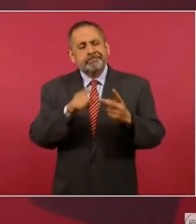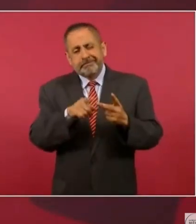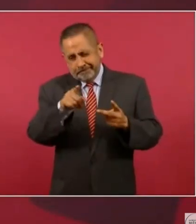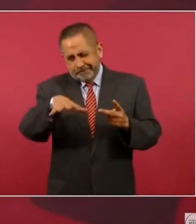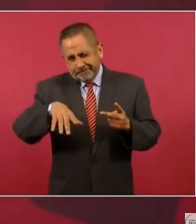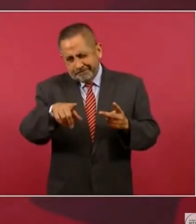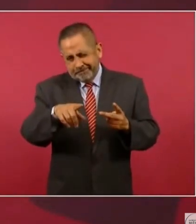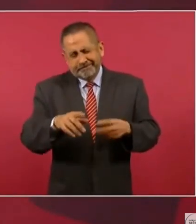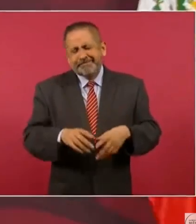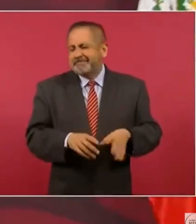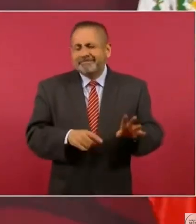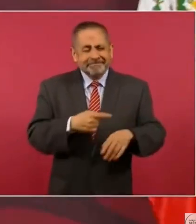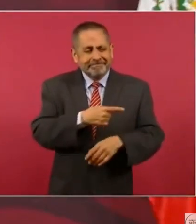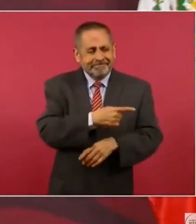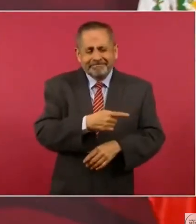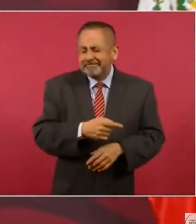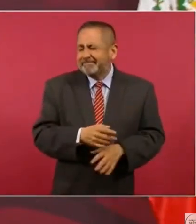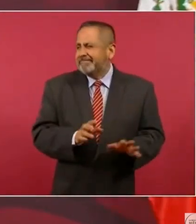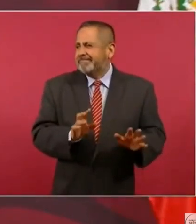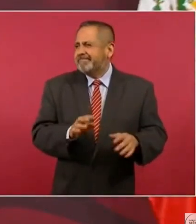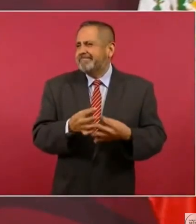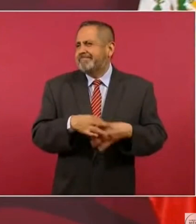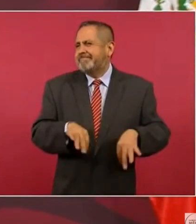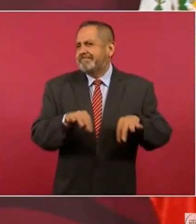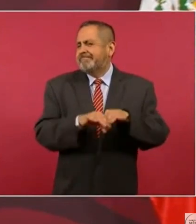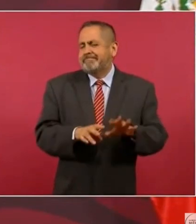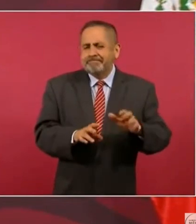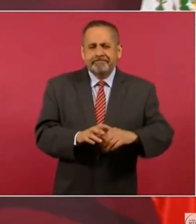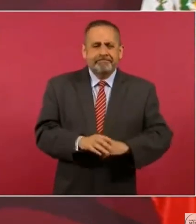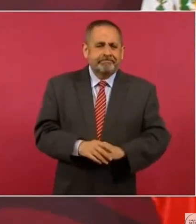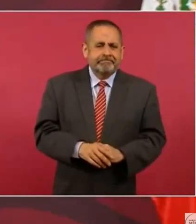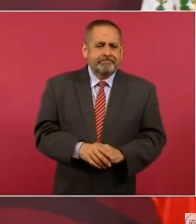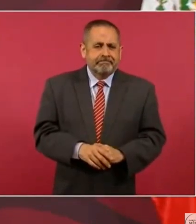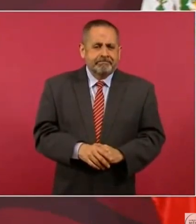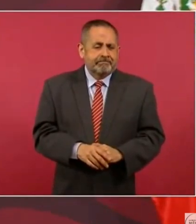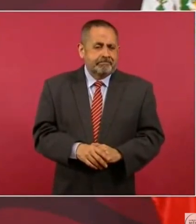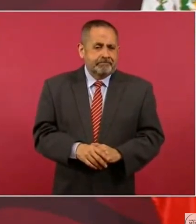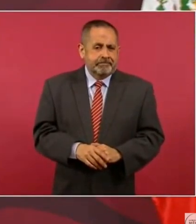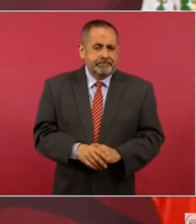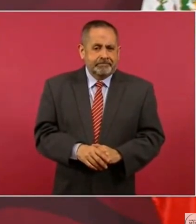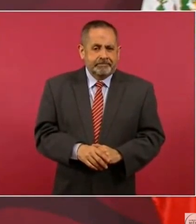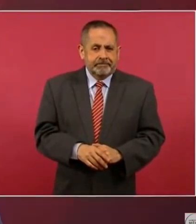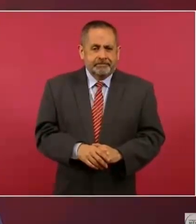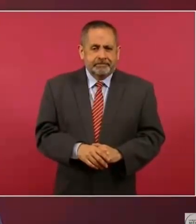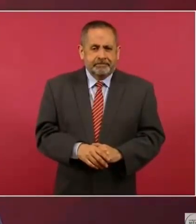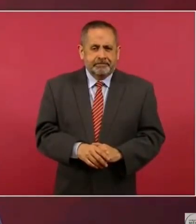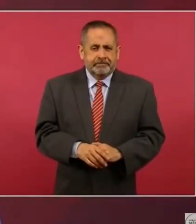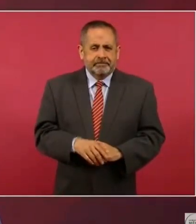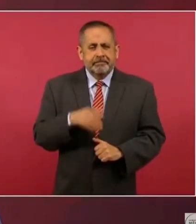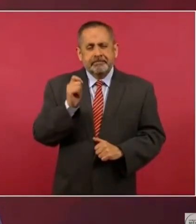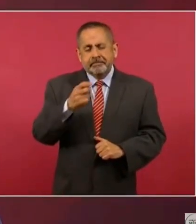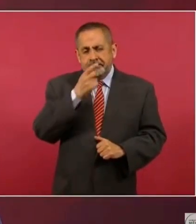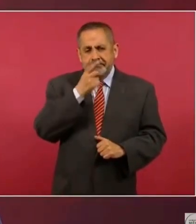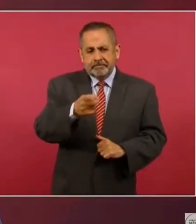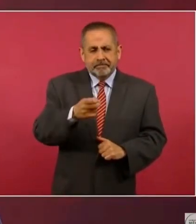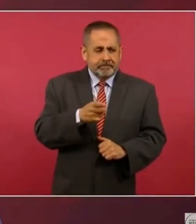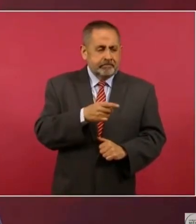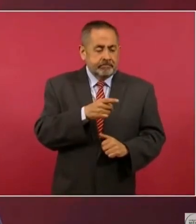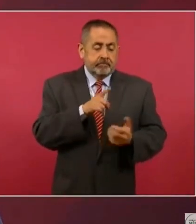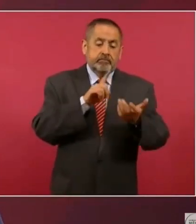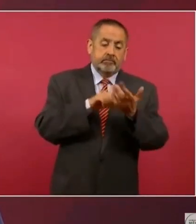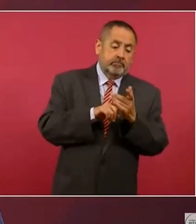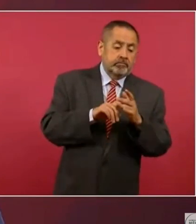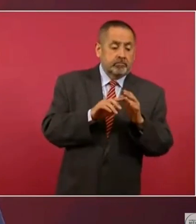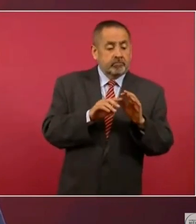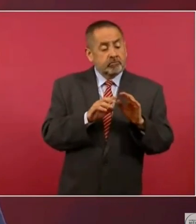no es tan importante, aunque se sostiene que la forma es fondo.